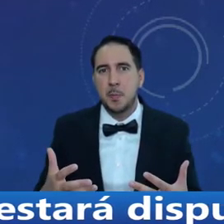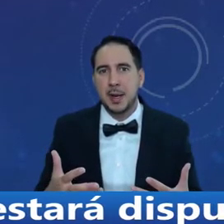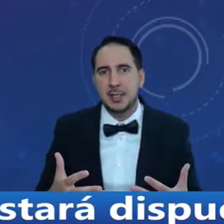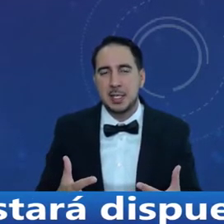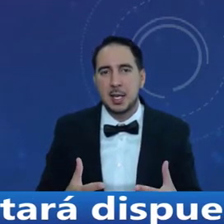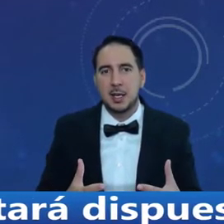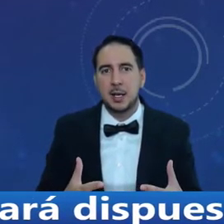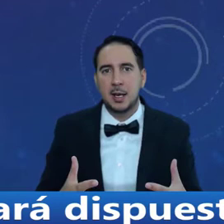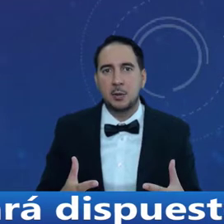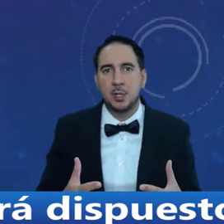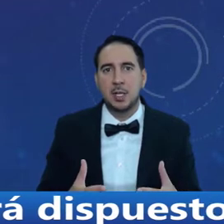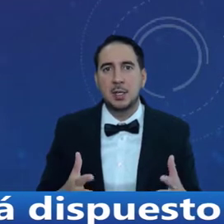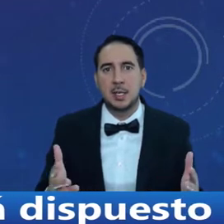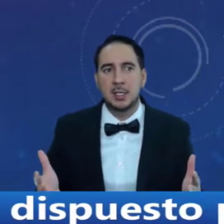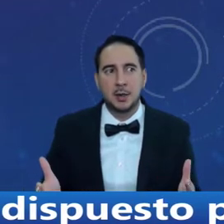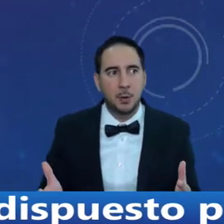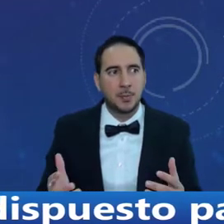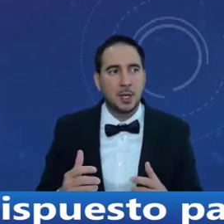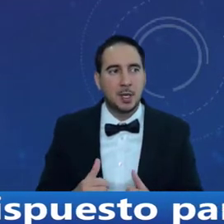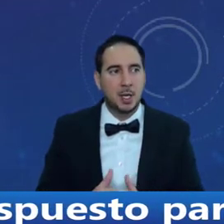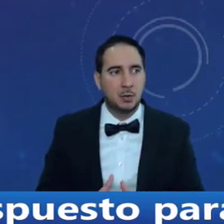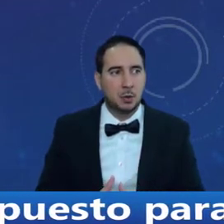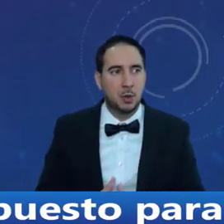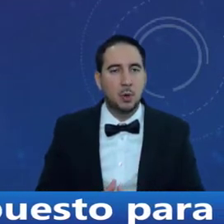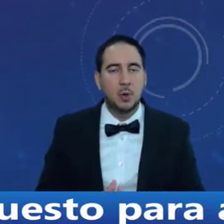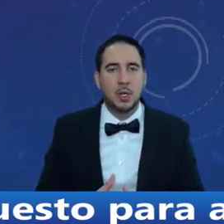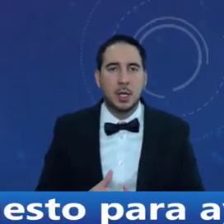ser muy parecidas a la de ustedes. Quizás no.